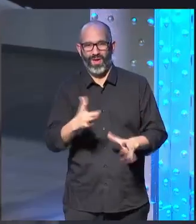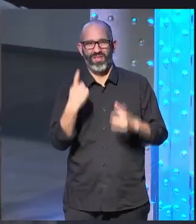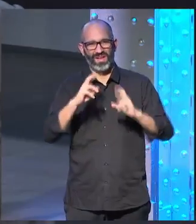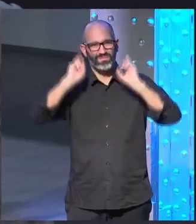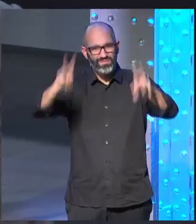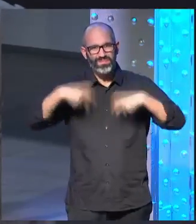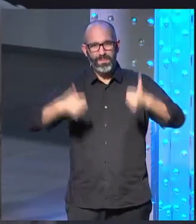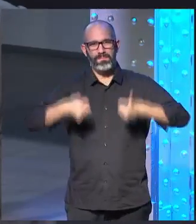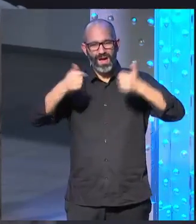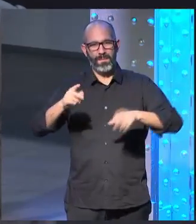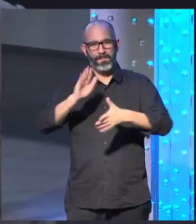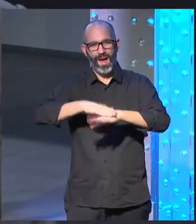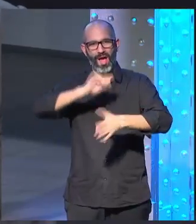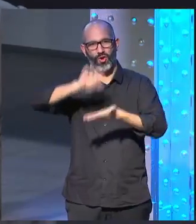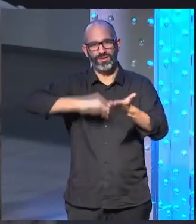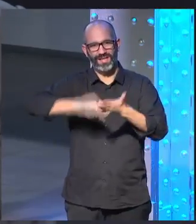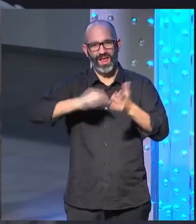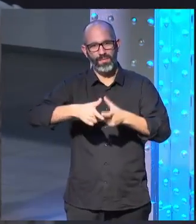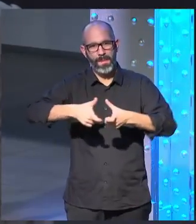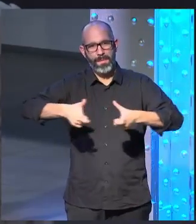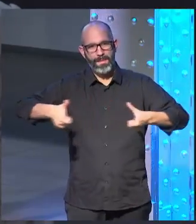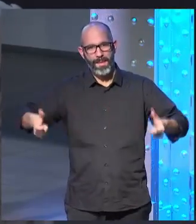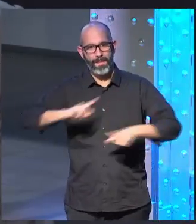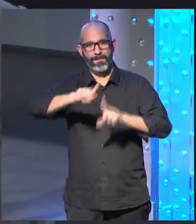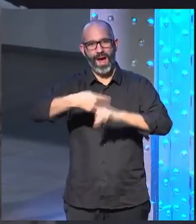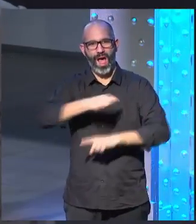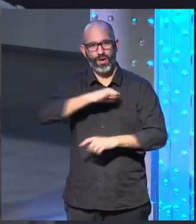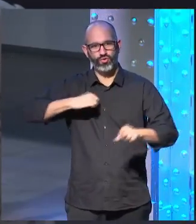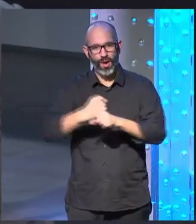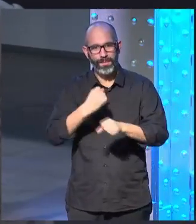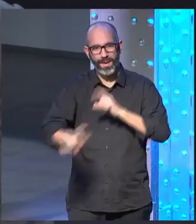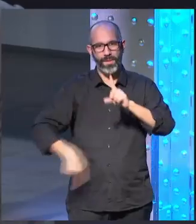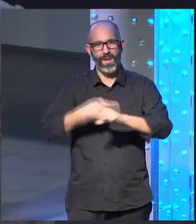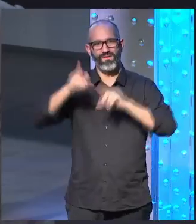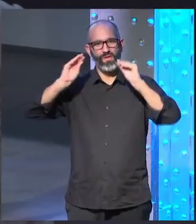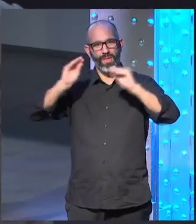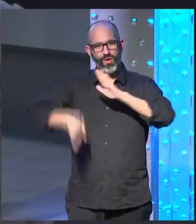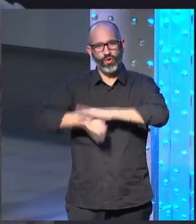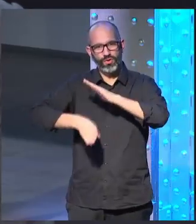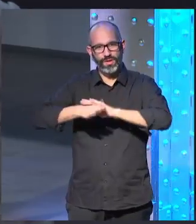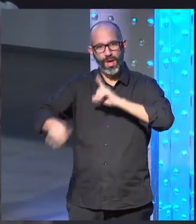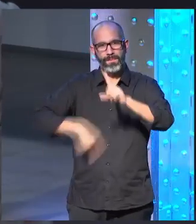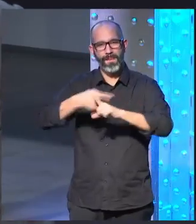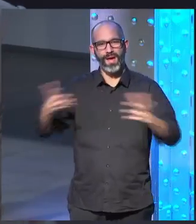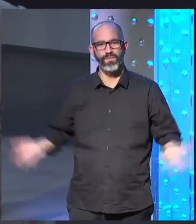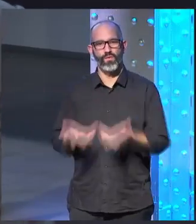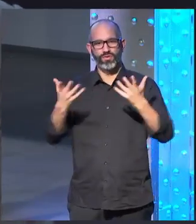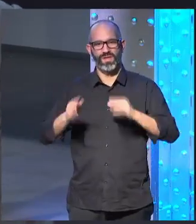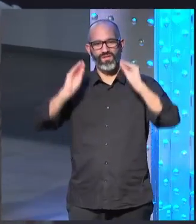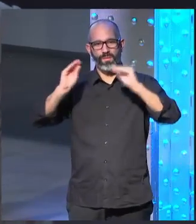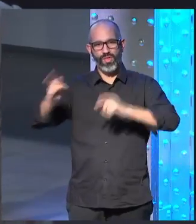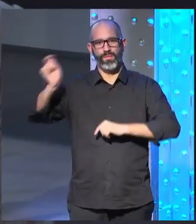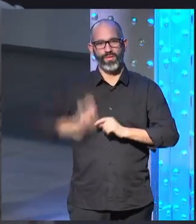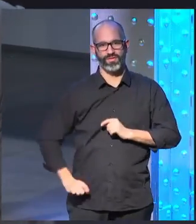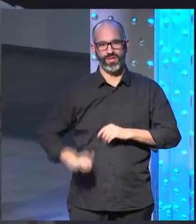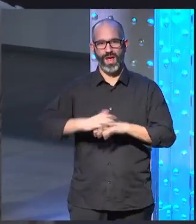bonificaciones a la contratación, a facilitar el autoempleo, a apelar a la formación continua, a impulsar la formación